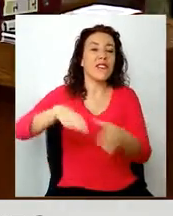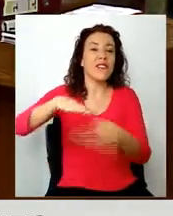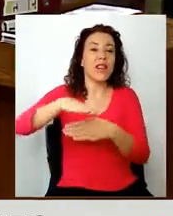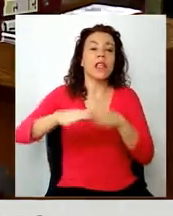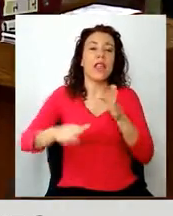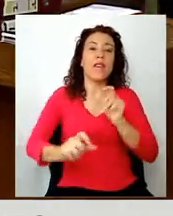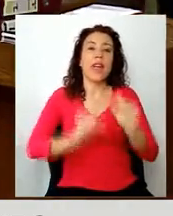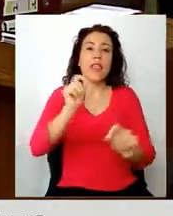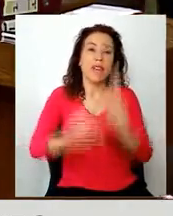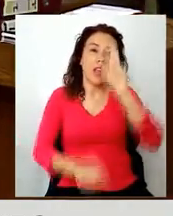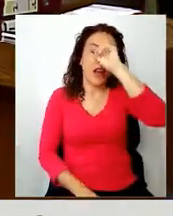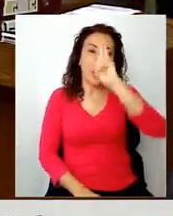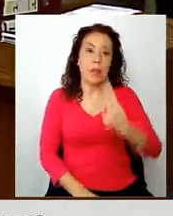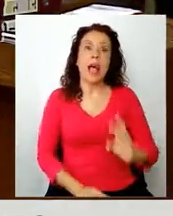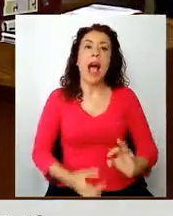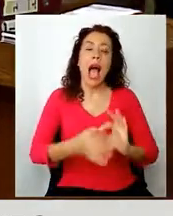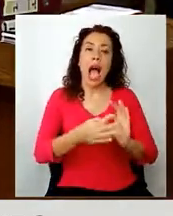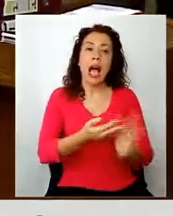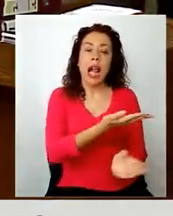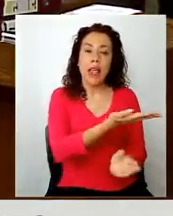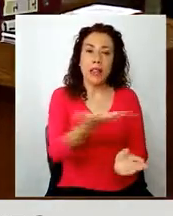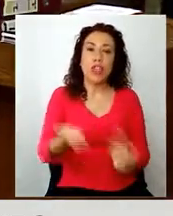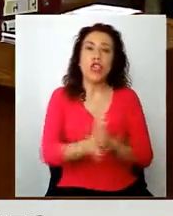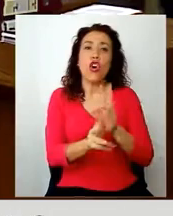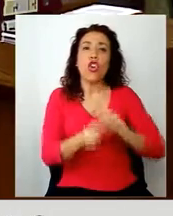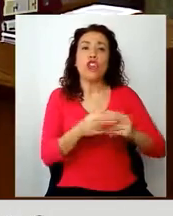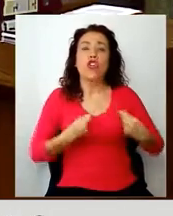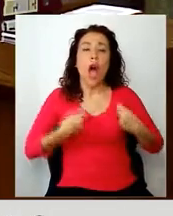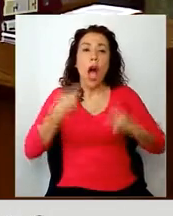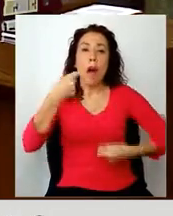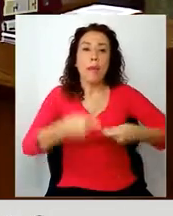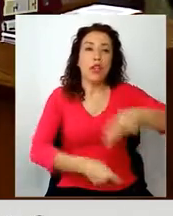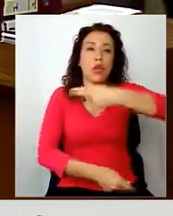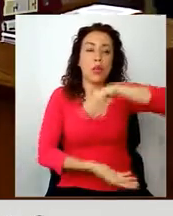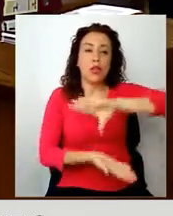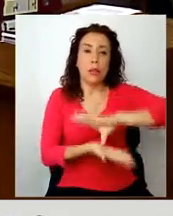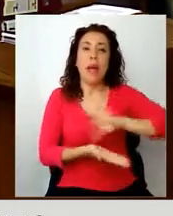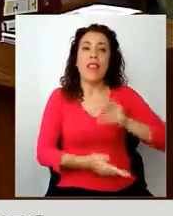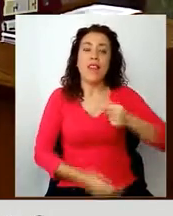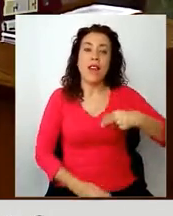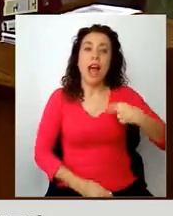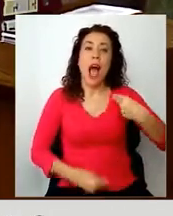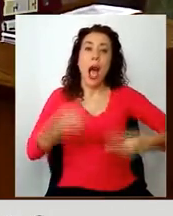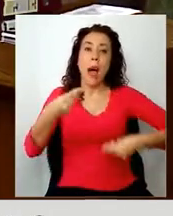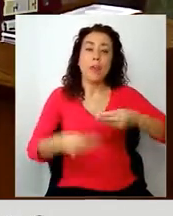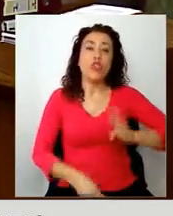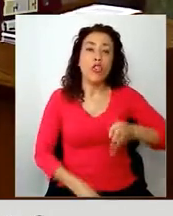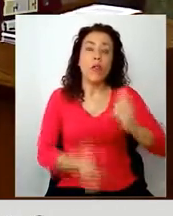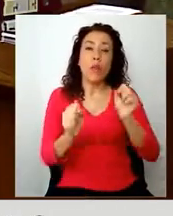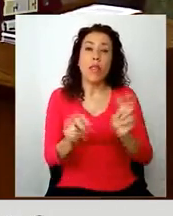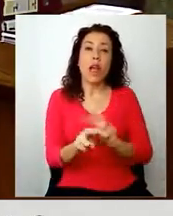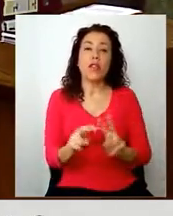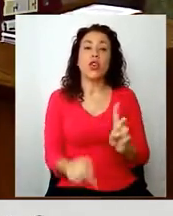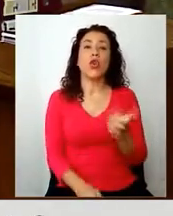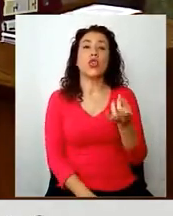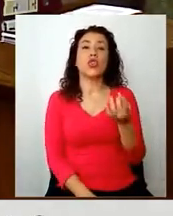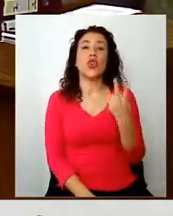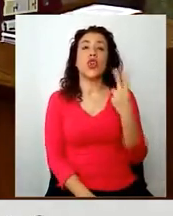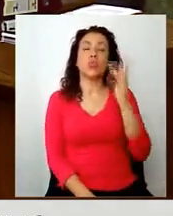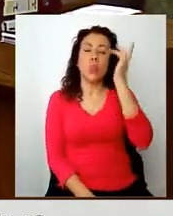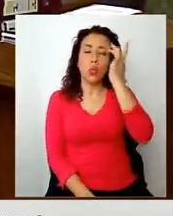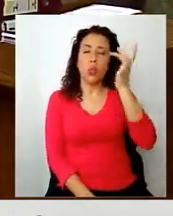respetarlos y agradecerles por todo lo que han hecho por nuestro país debemos valorar el aporte que aún pueden hacer y no solo por su sabiduría y experiencia